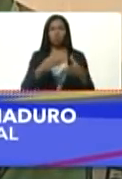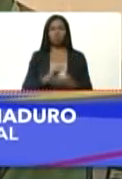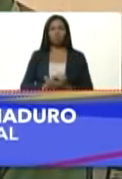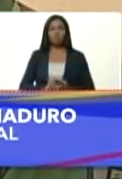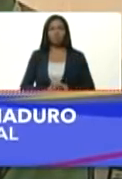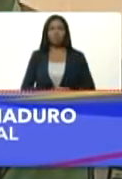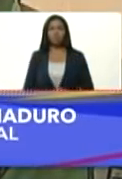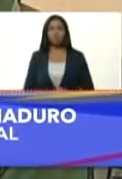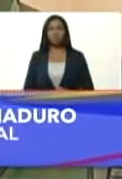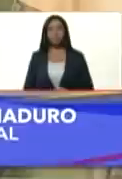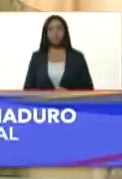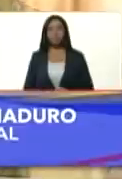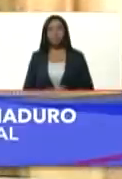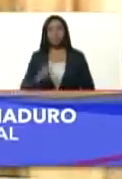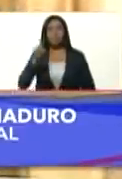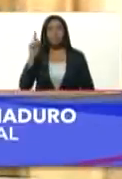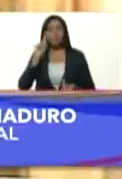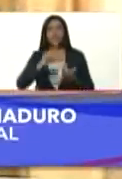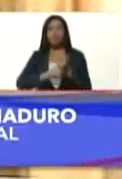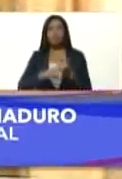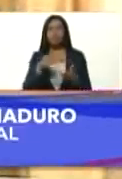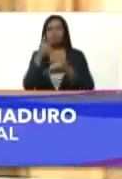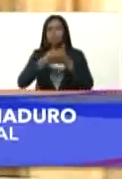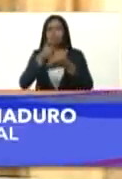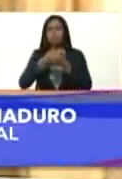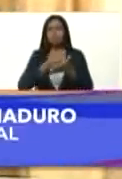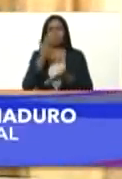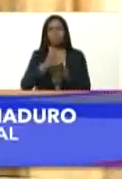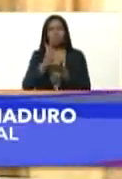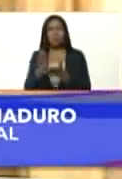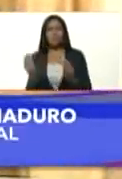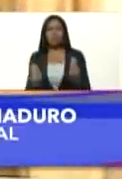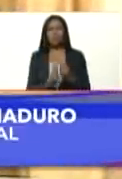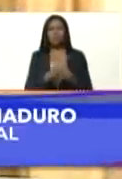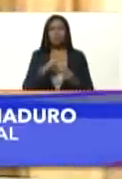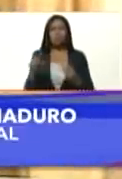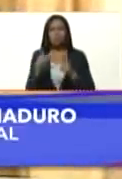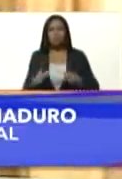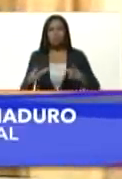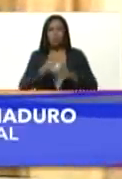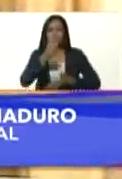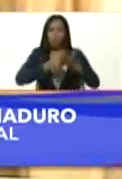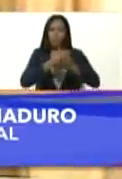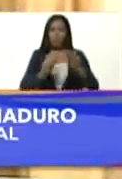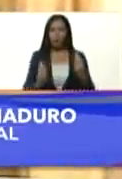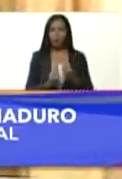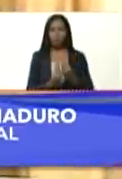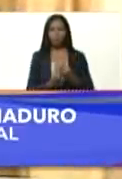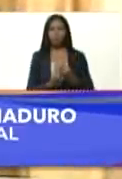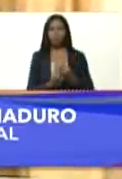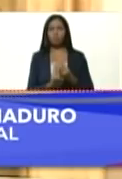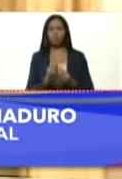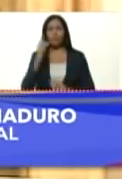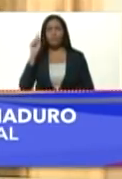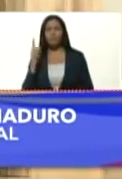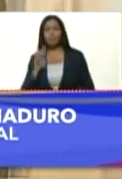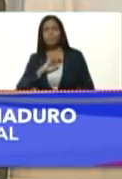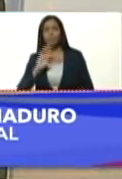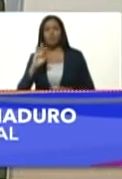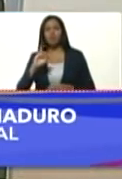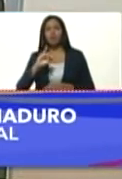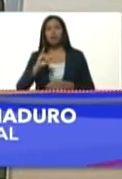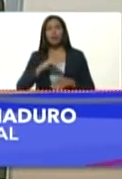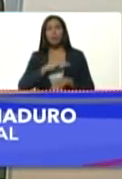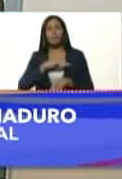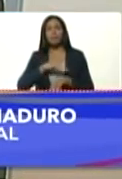Y la primera combatiente siempre presente en la primera trinchera de lucha. Y además el ministro Jorge Rodríguez. Bueno, pues